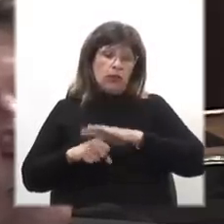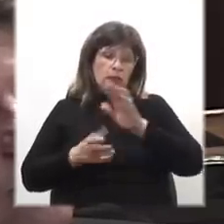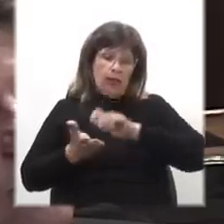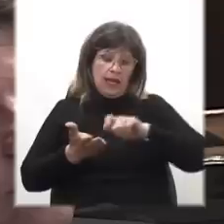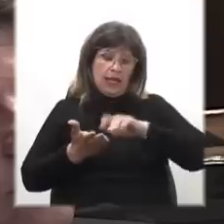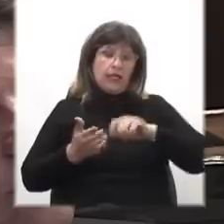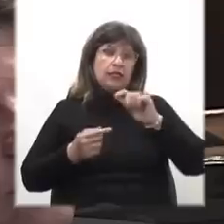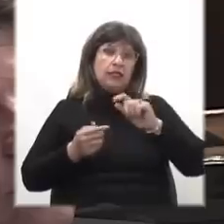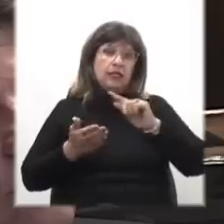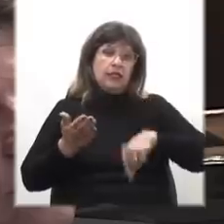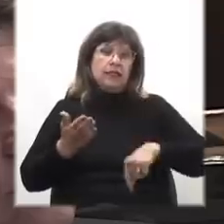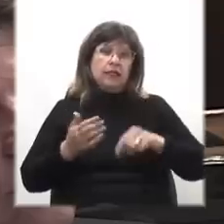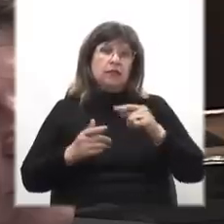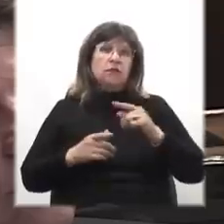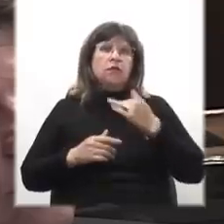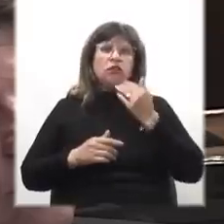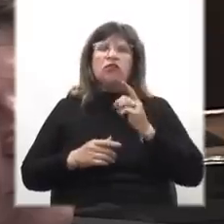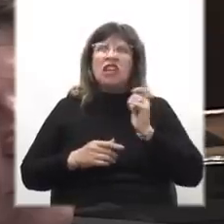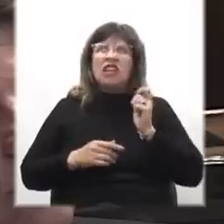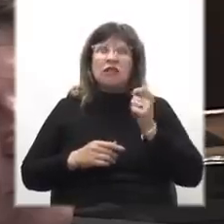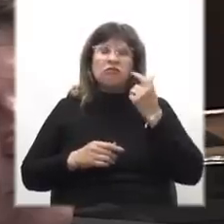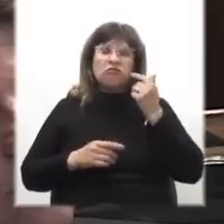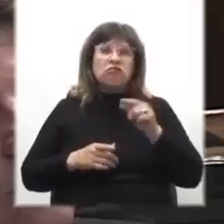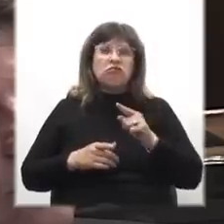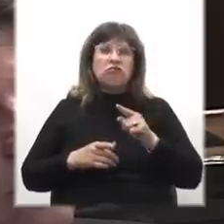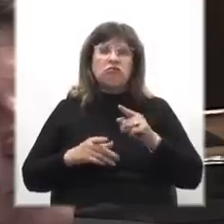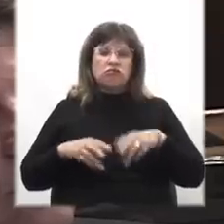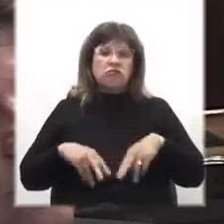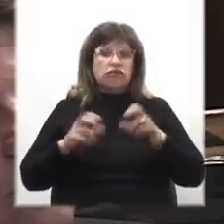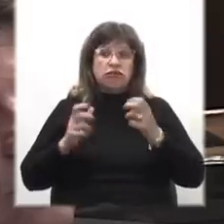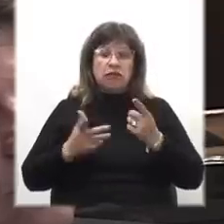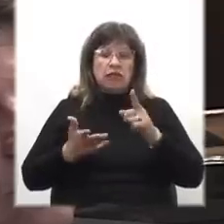que no digo ni Mahoma ni Jesús porque no sé quién es el profeta, pero lo voy a averiguar.